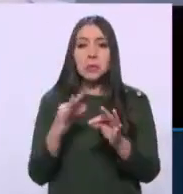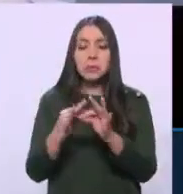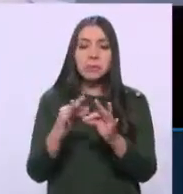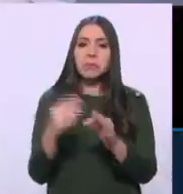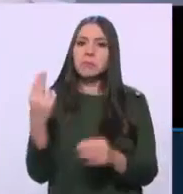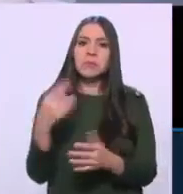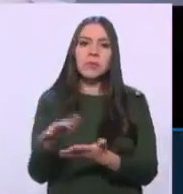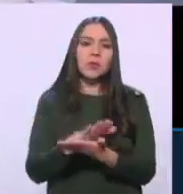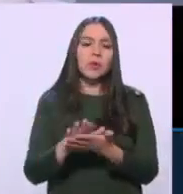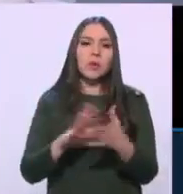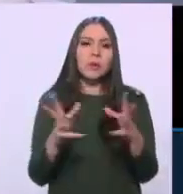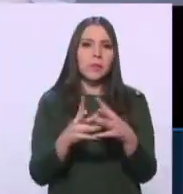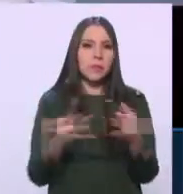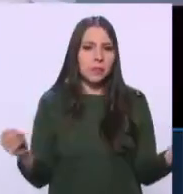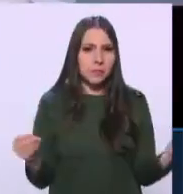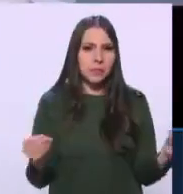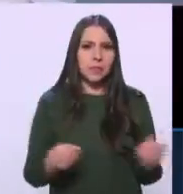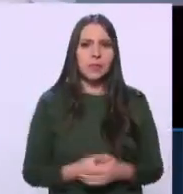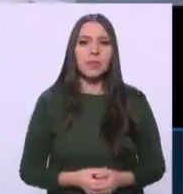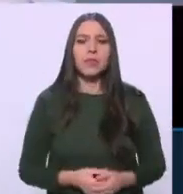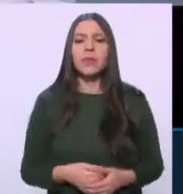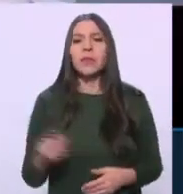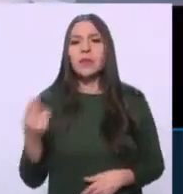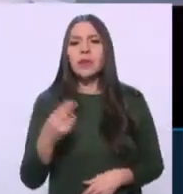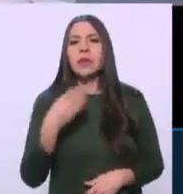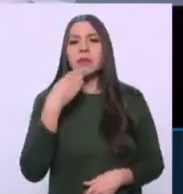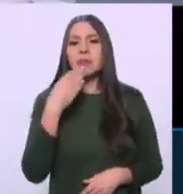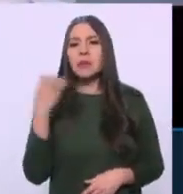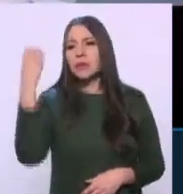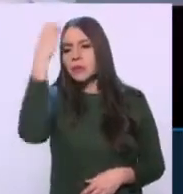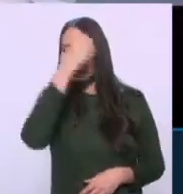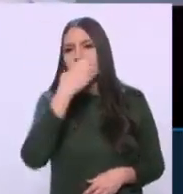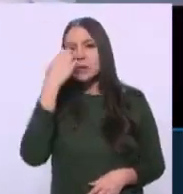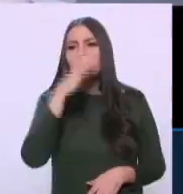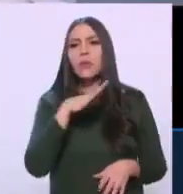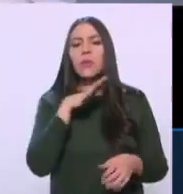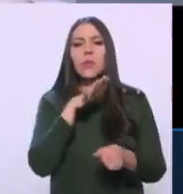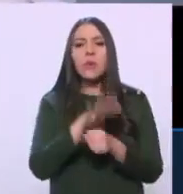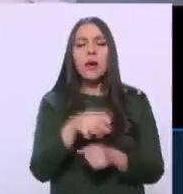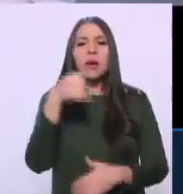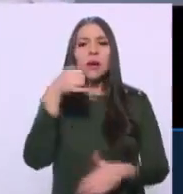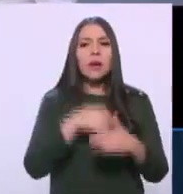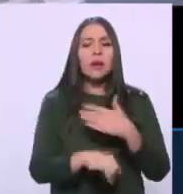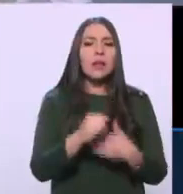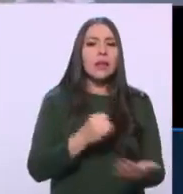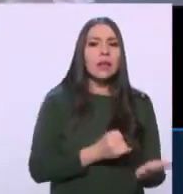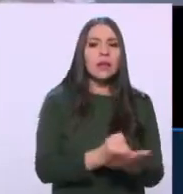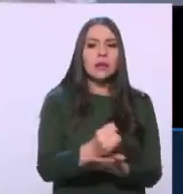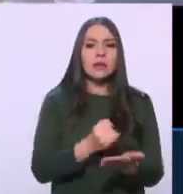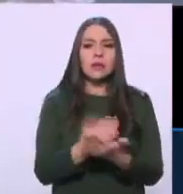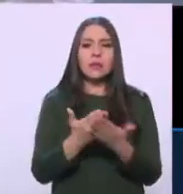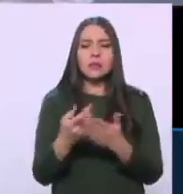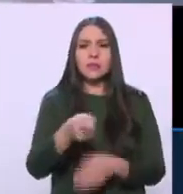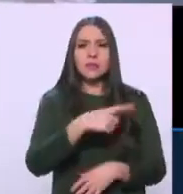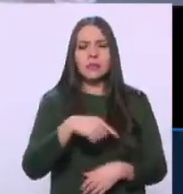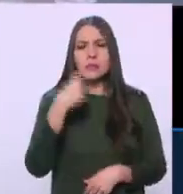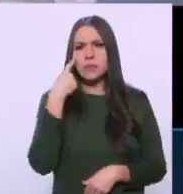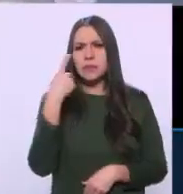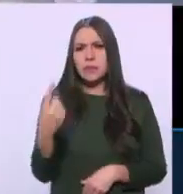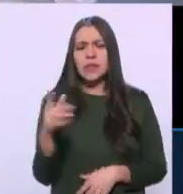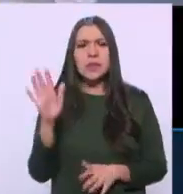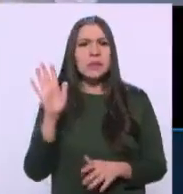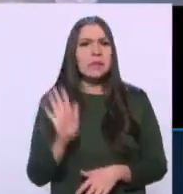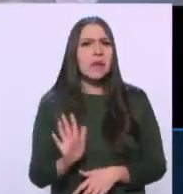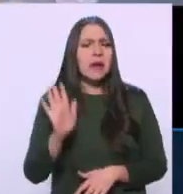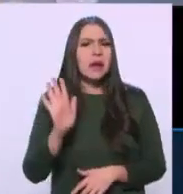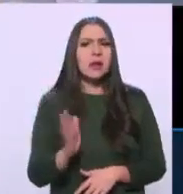que desaparecer, pero esto implica un análisis adecuado de la toma de decisiones. Ahora lo que vemos es que parece que no